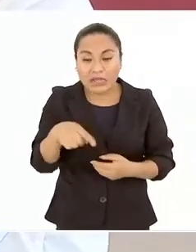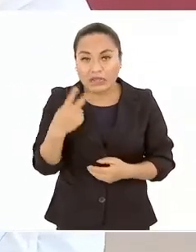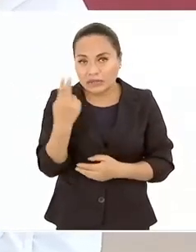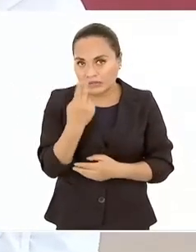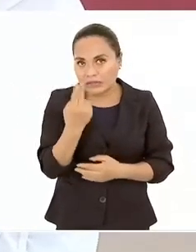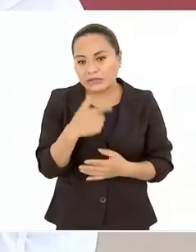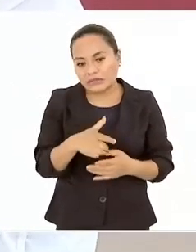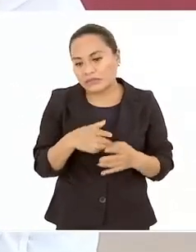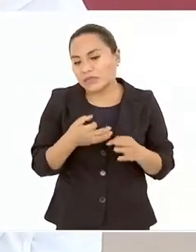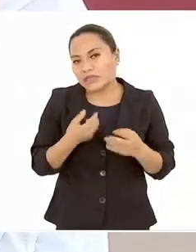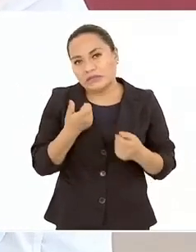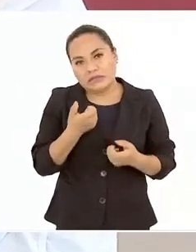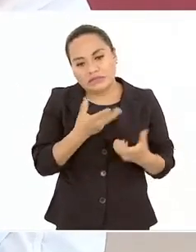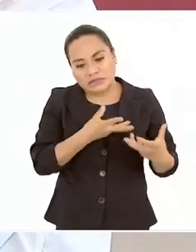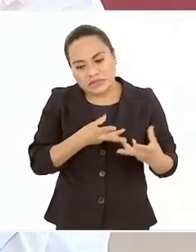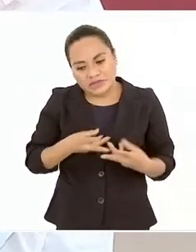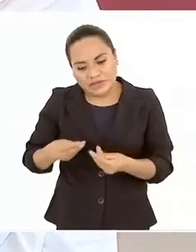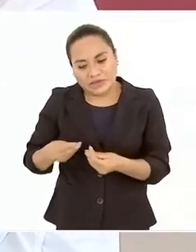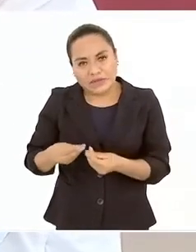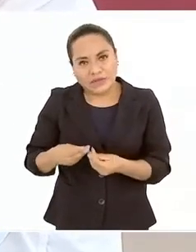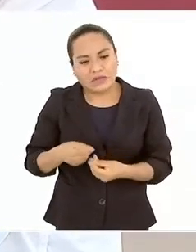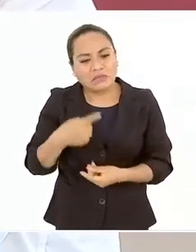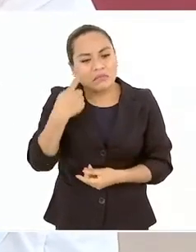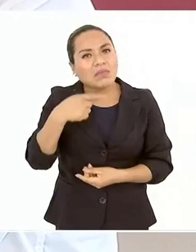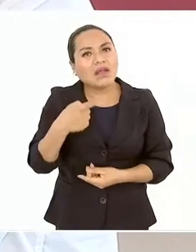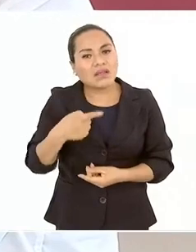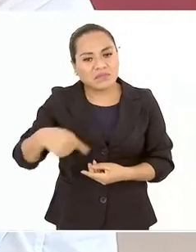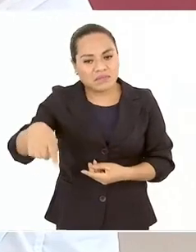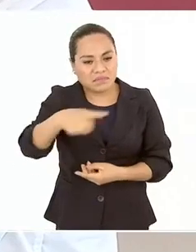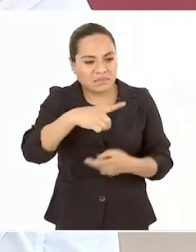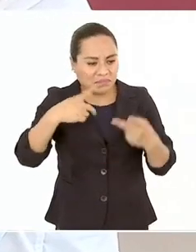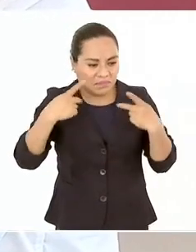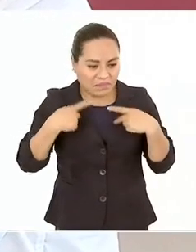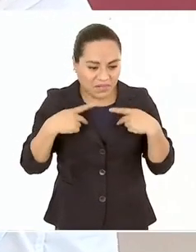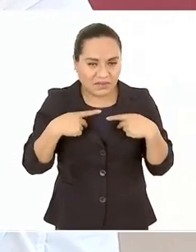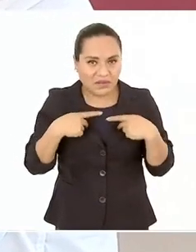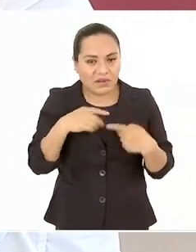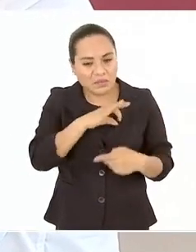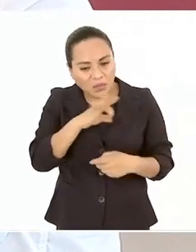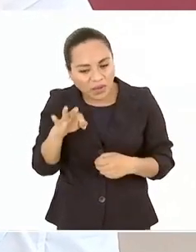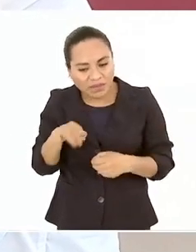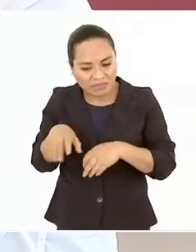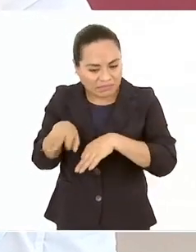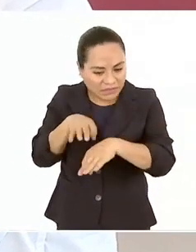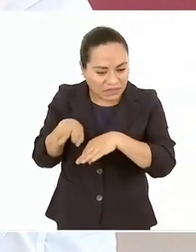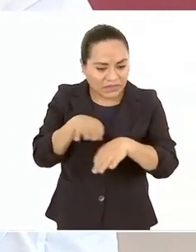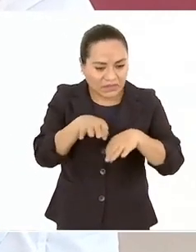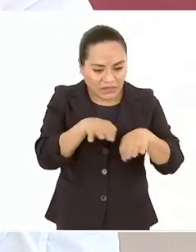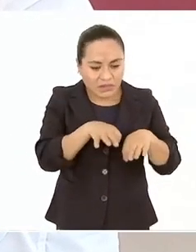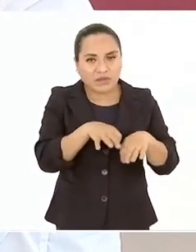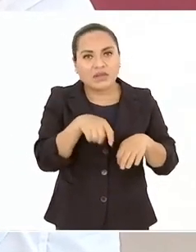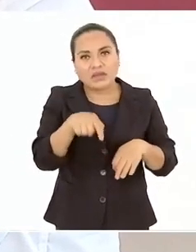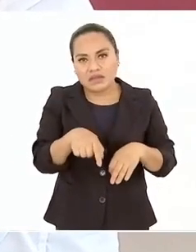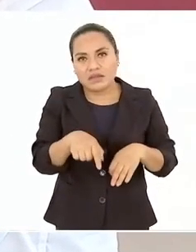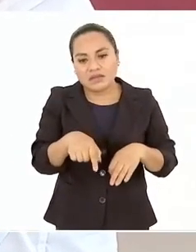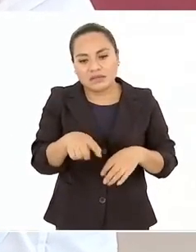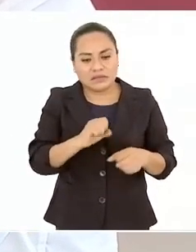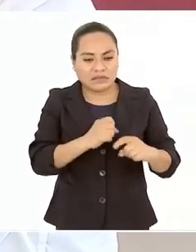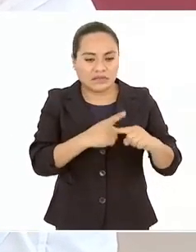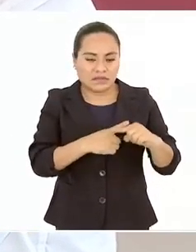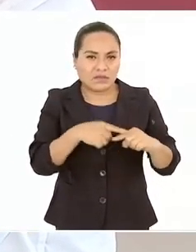significar miles de empleos para Salina Cruz y para el bienestar del